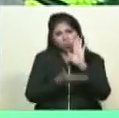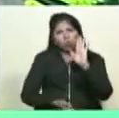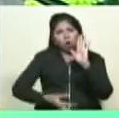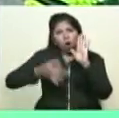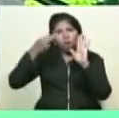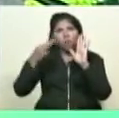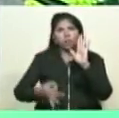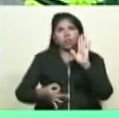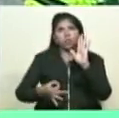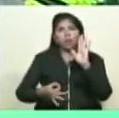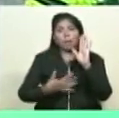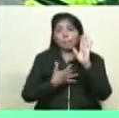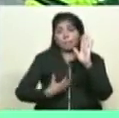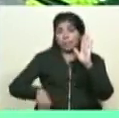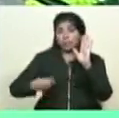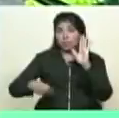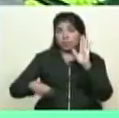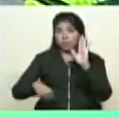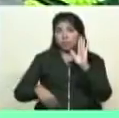presidencial